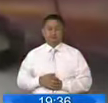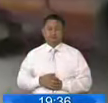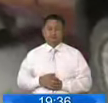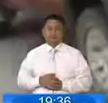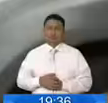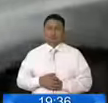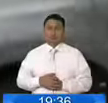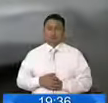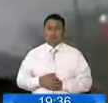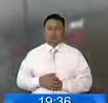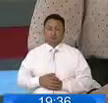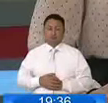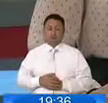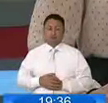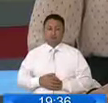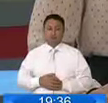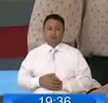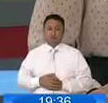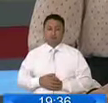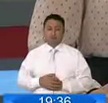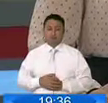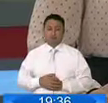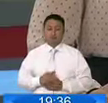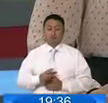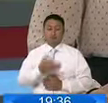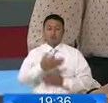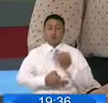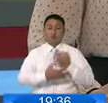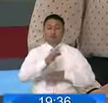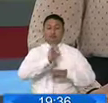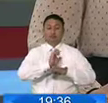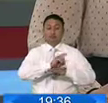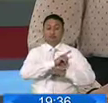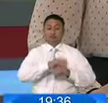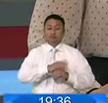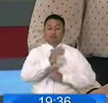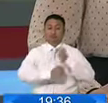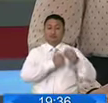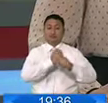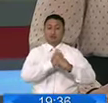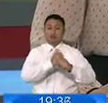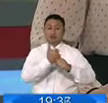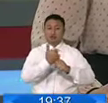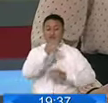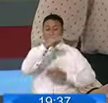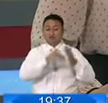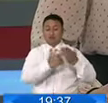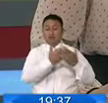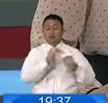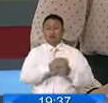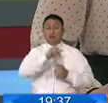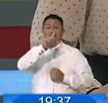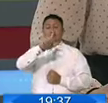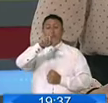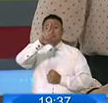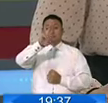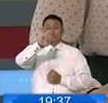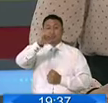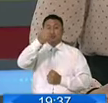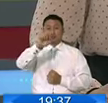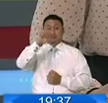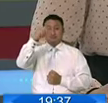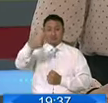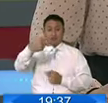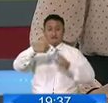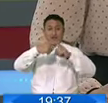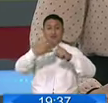miriam enríquez la justicia ecuatoriana redujo la pena de cárcel que pesa sobre luis chiriboga ex presidente de